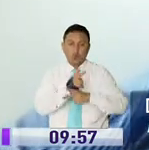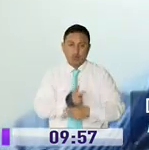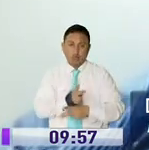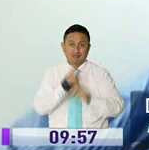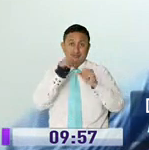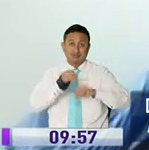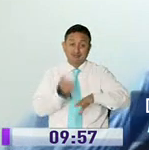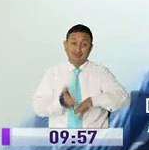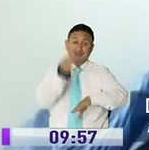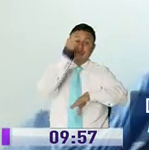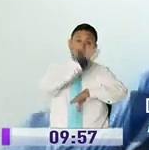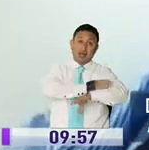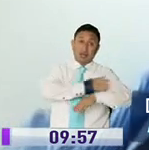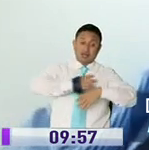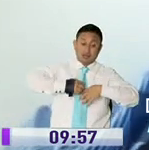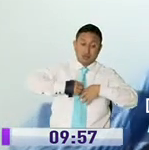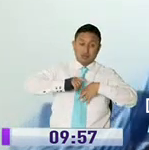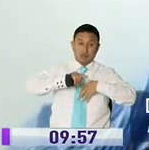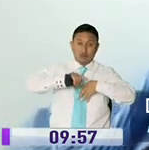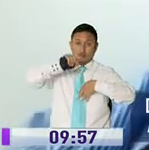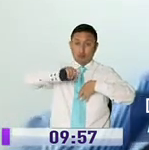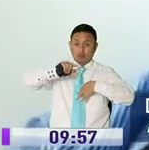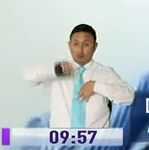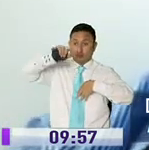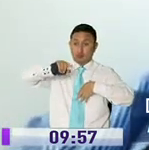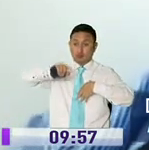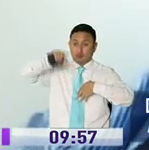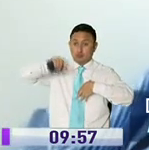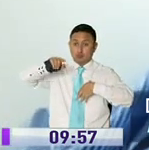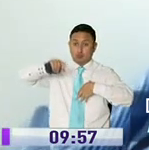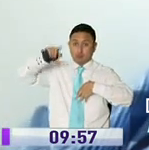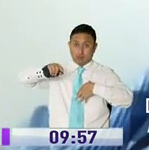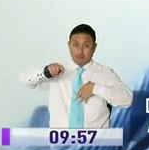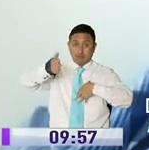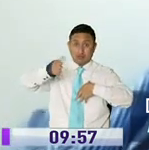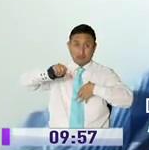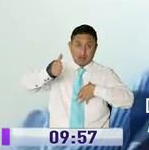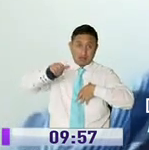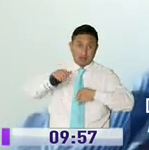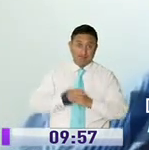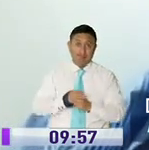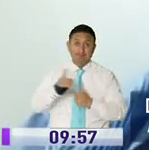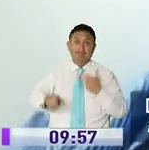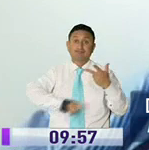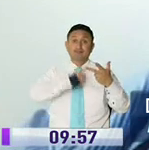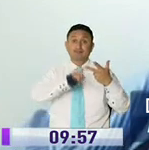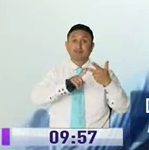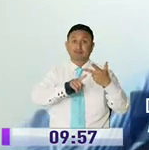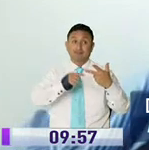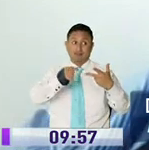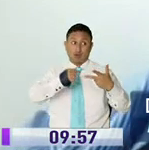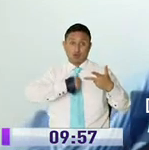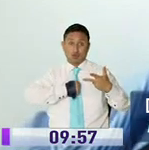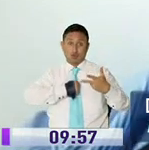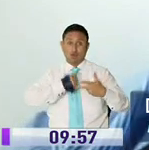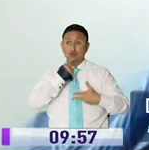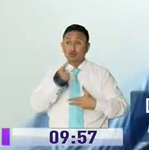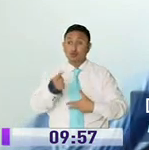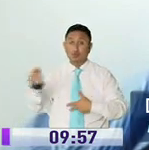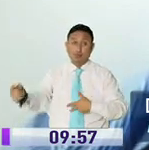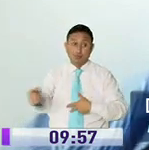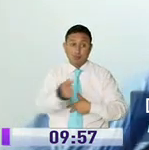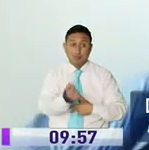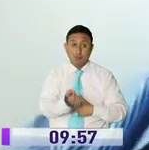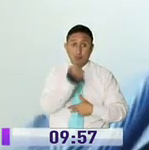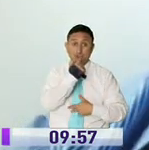un electrocardiograma de base para saber si el paciente no está en riesgo o no. La tercera alerta es nosotros no somos quienes vamos a decir si se debe o